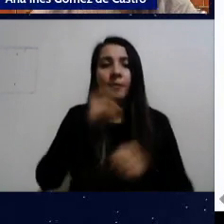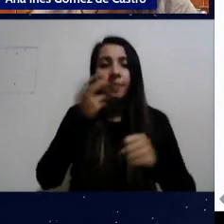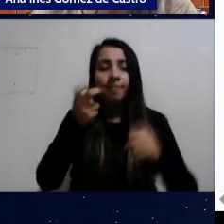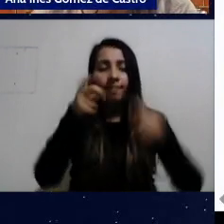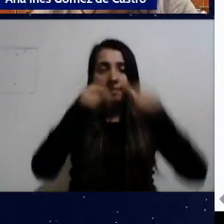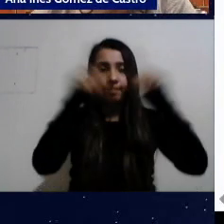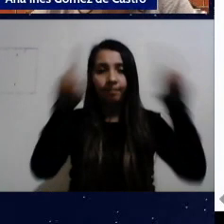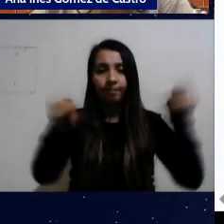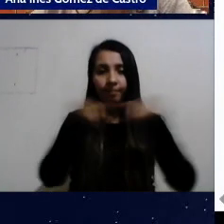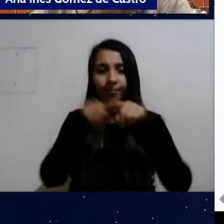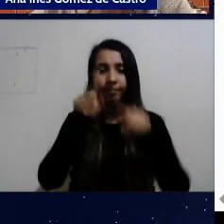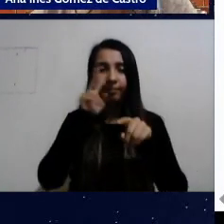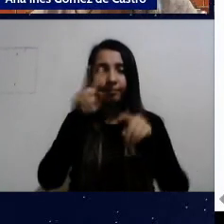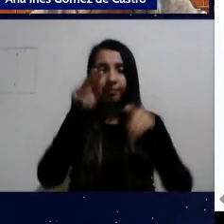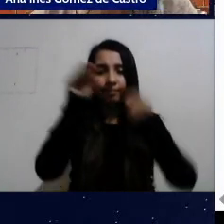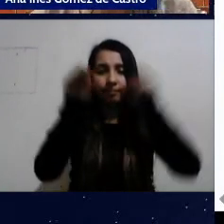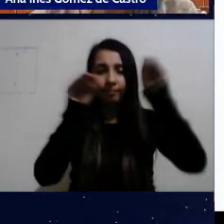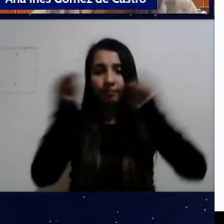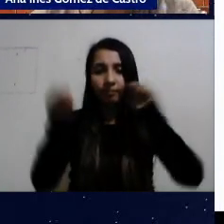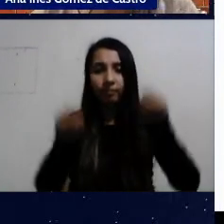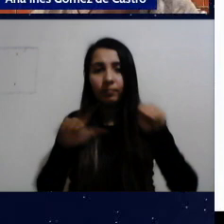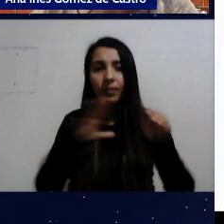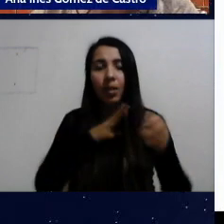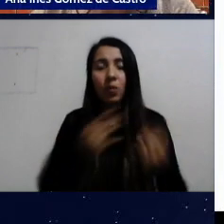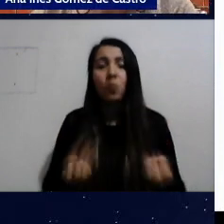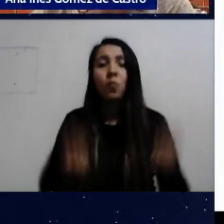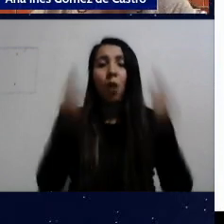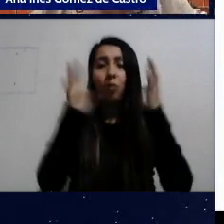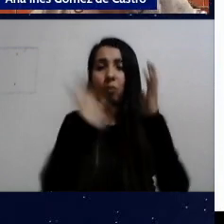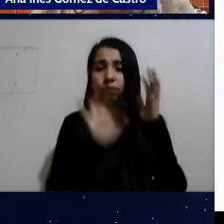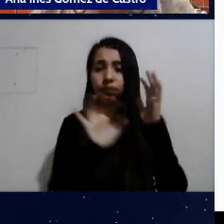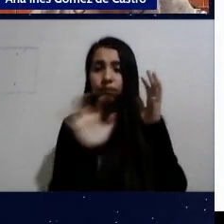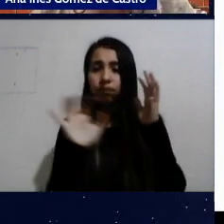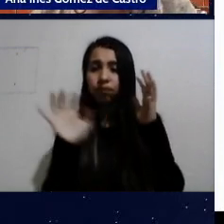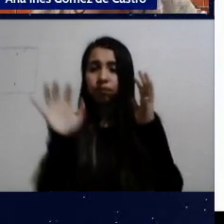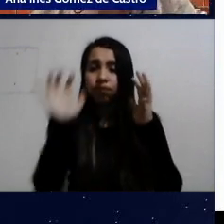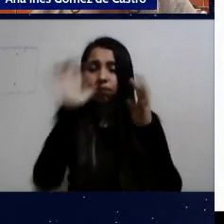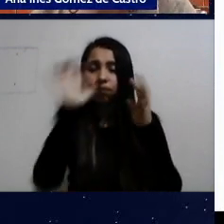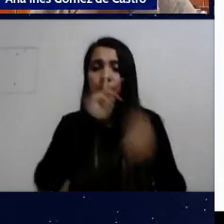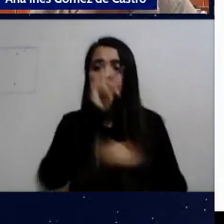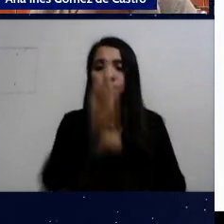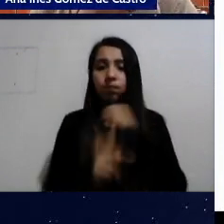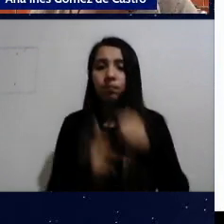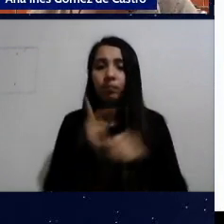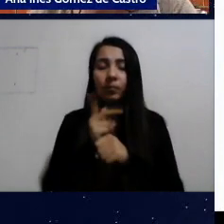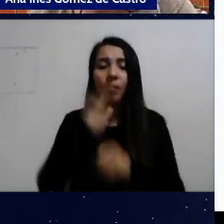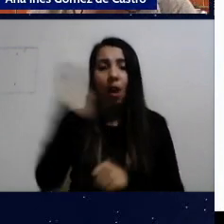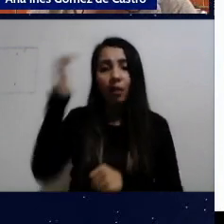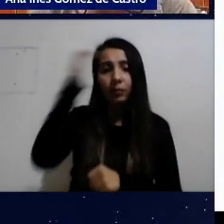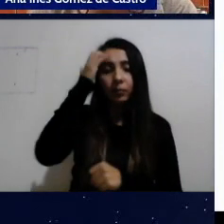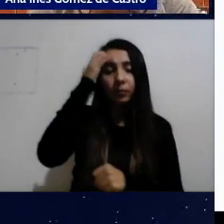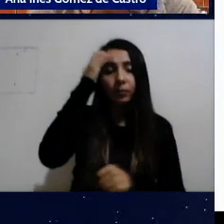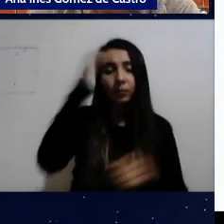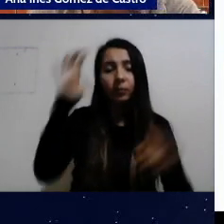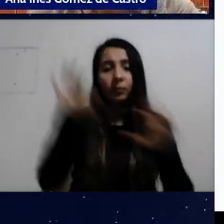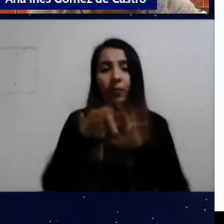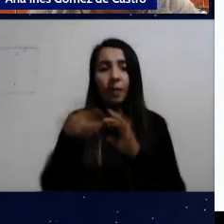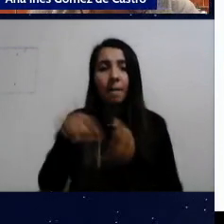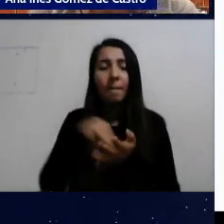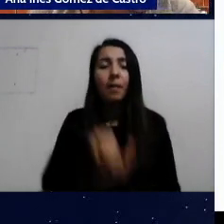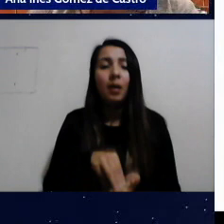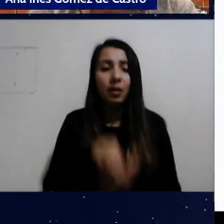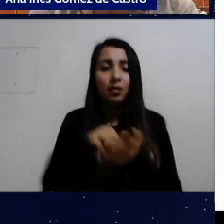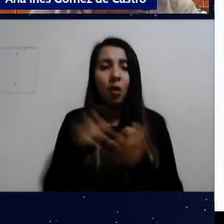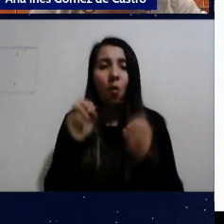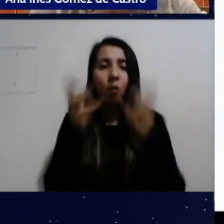indicados todos los exoplanetas conocidos en función de su masa. Entonces, ahora mismo